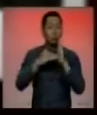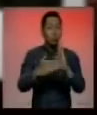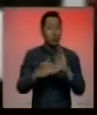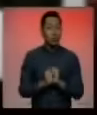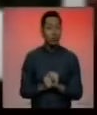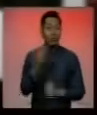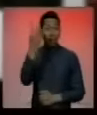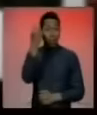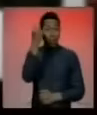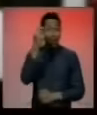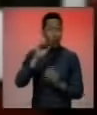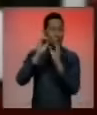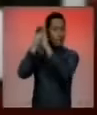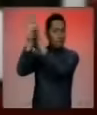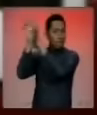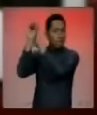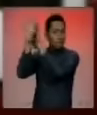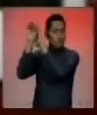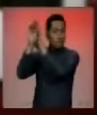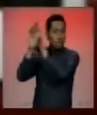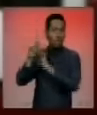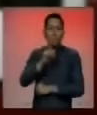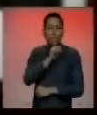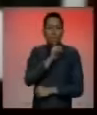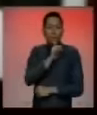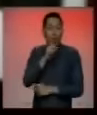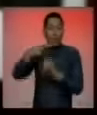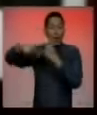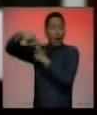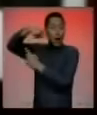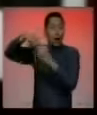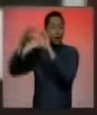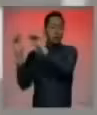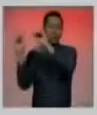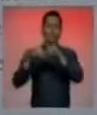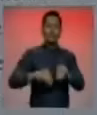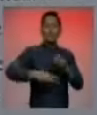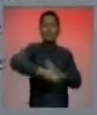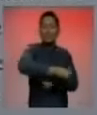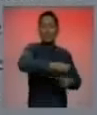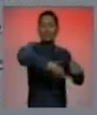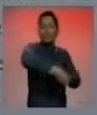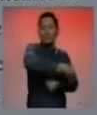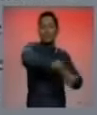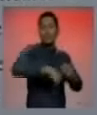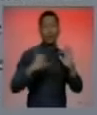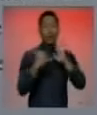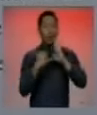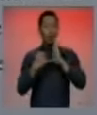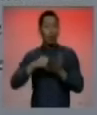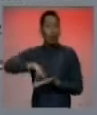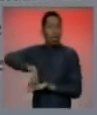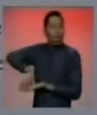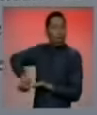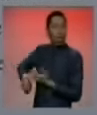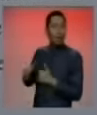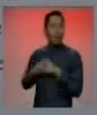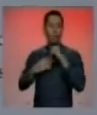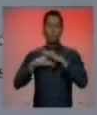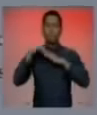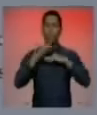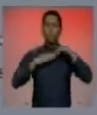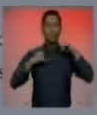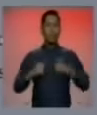utilidades que vuelven a entrar como inversiones extranjeras, lavando impuestos. Es más, el rotativo argentino cree que